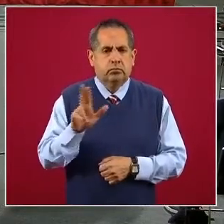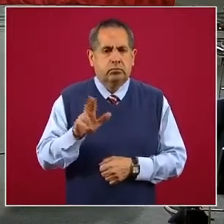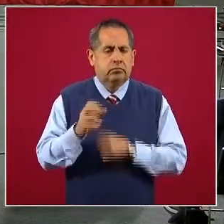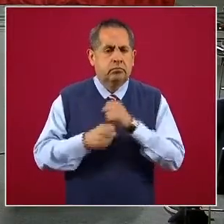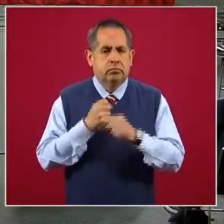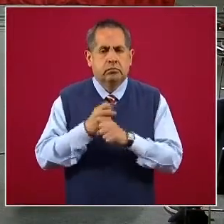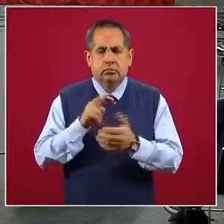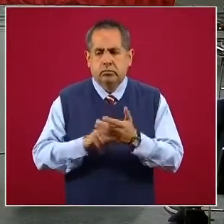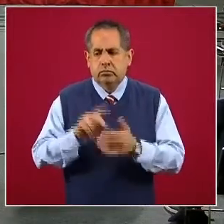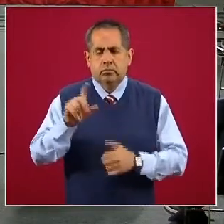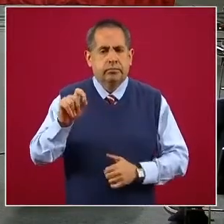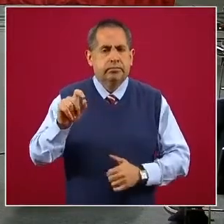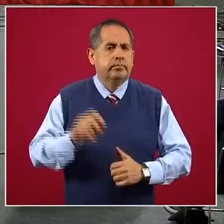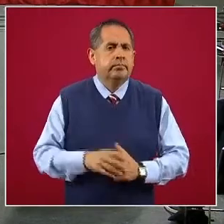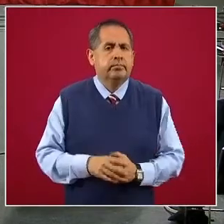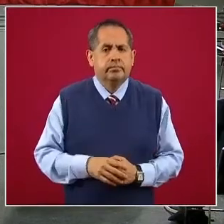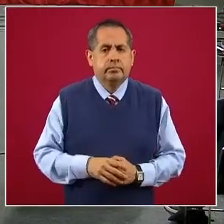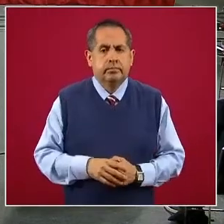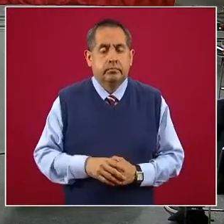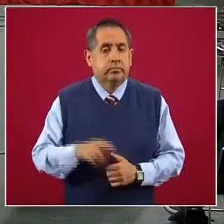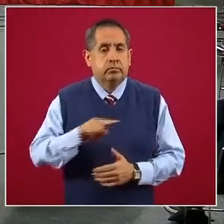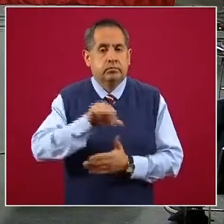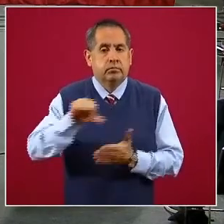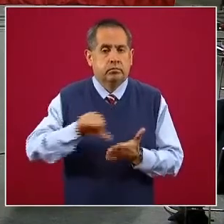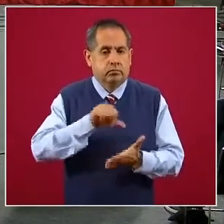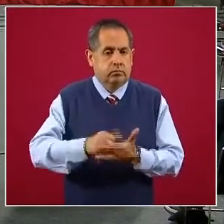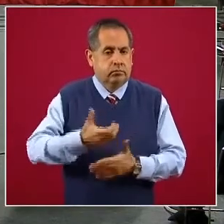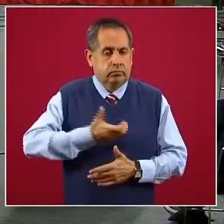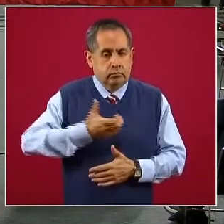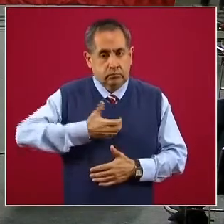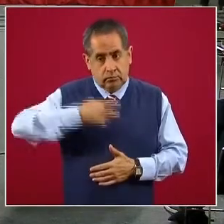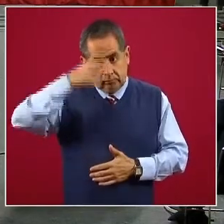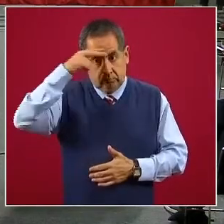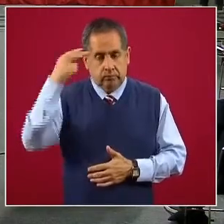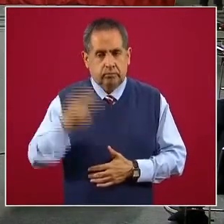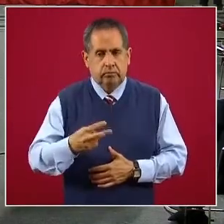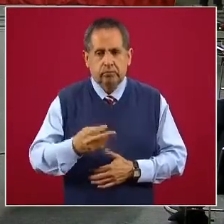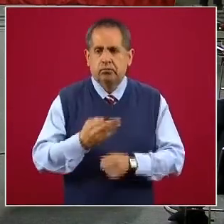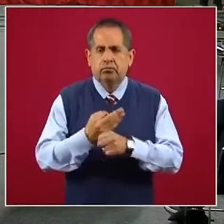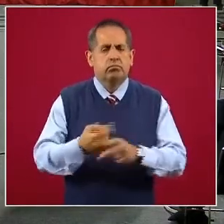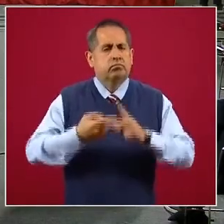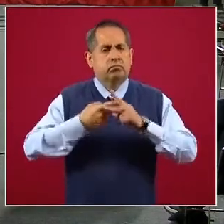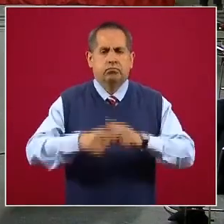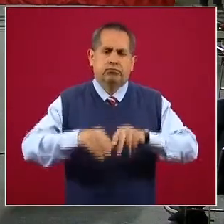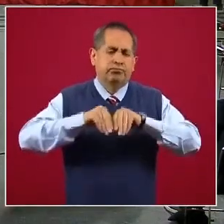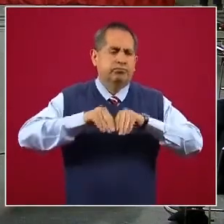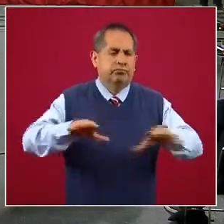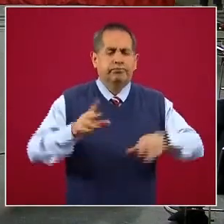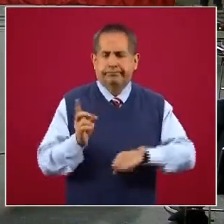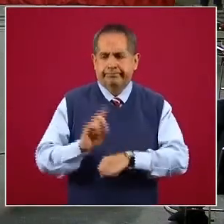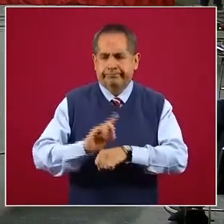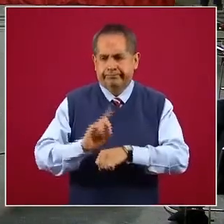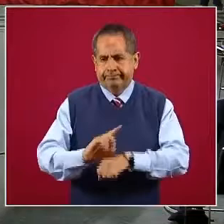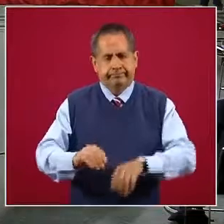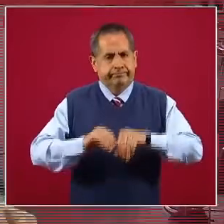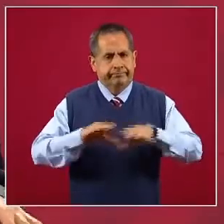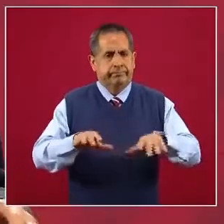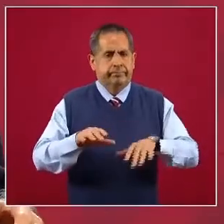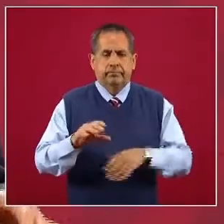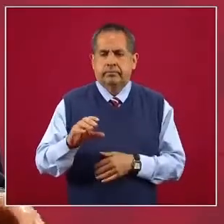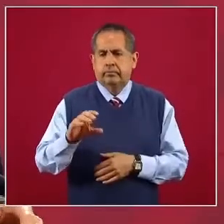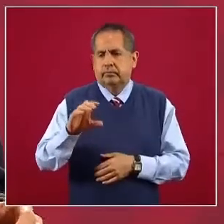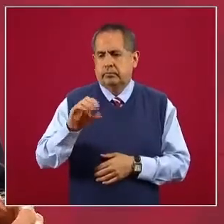2020. Estamos en el Palacio Nacional de México, en la Ciudad de México. Vamos a iniciar la conferencia de prensa diaria